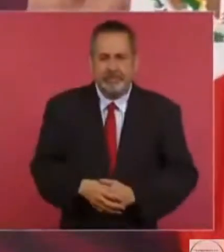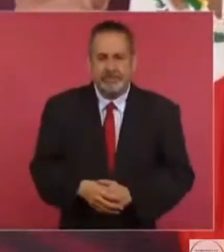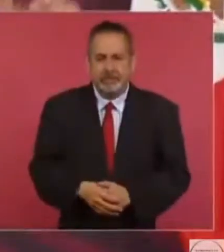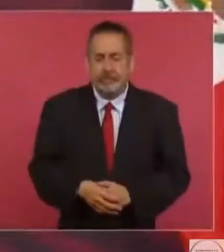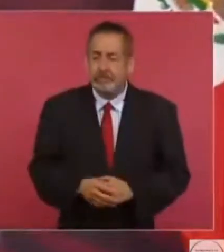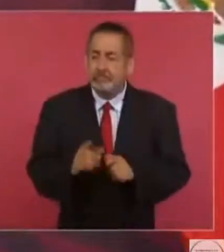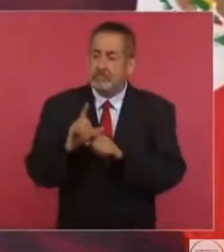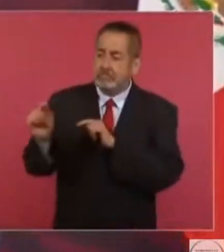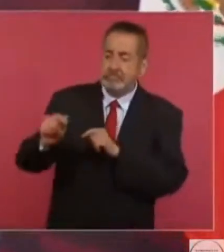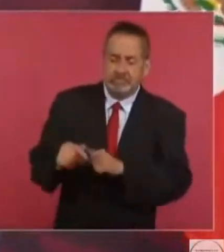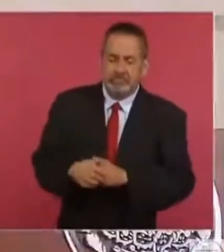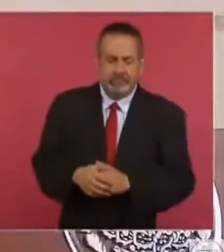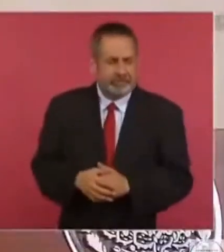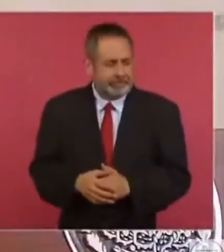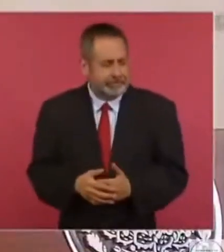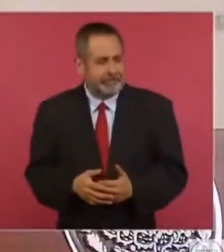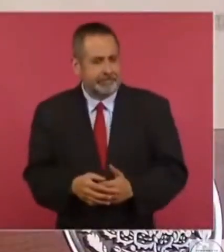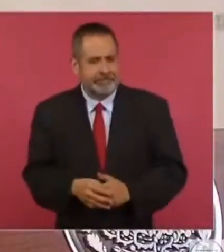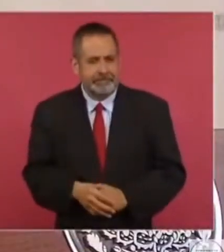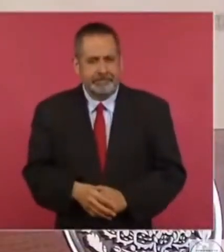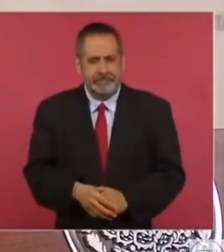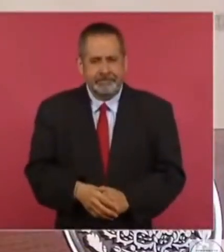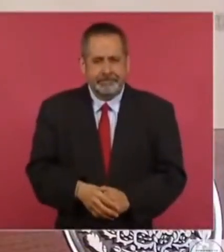Ya, o sea,